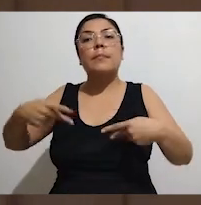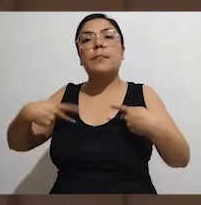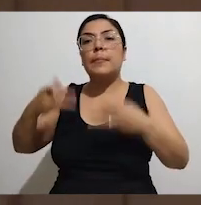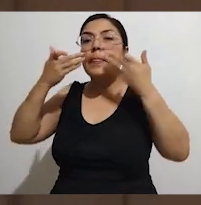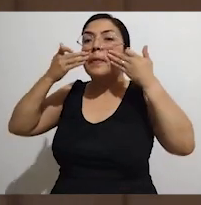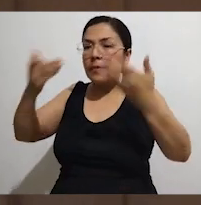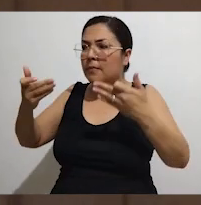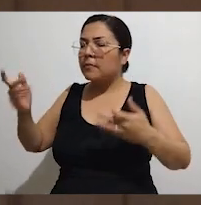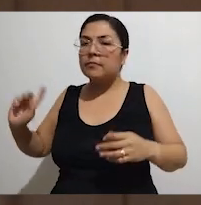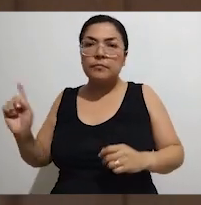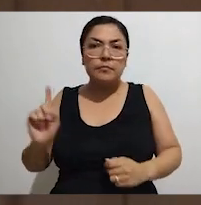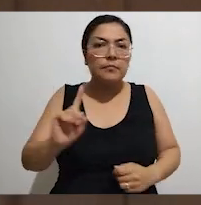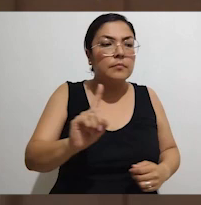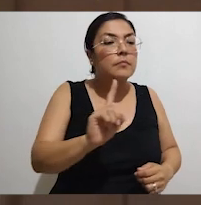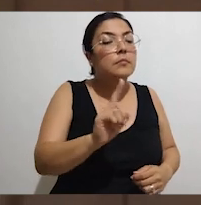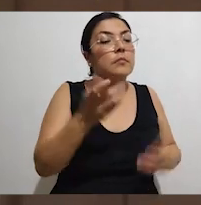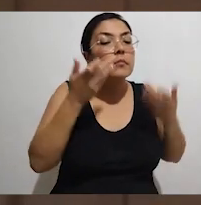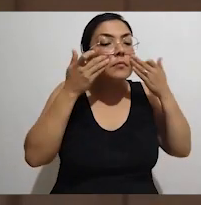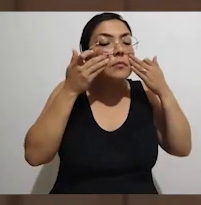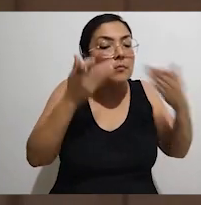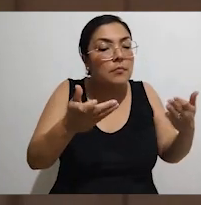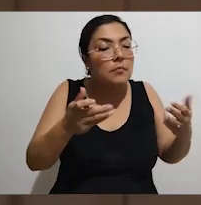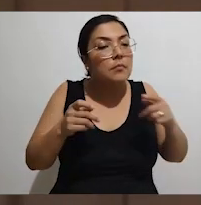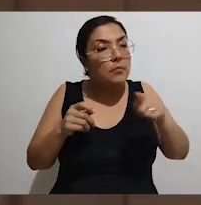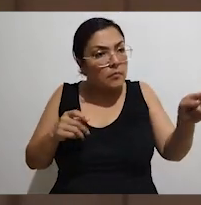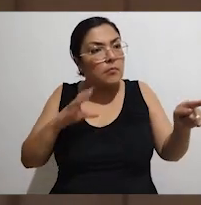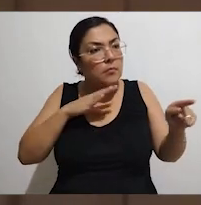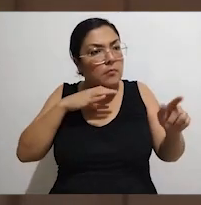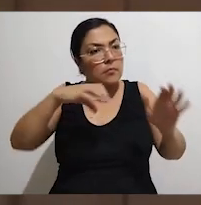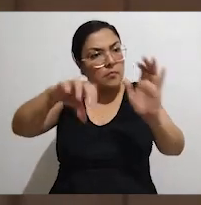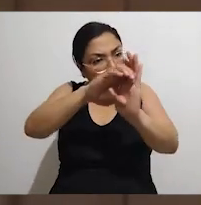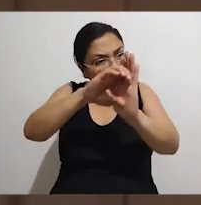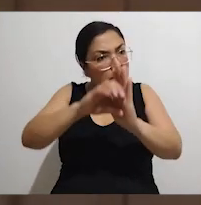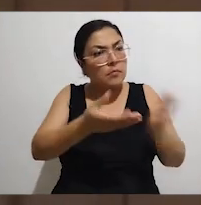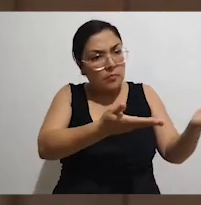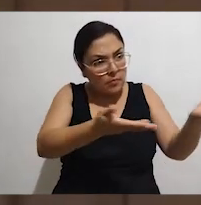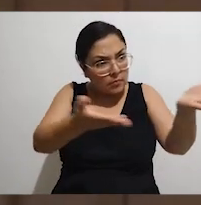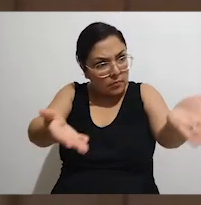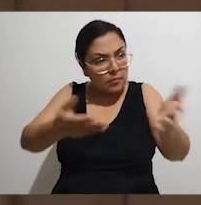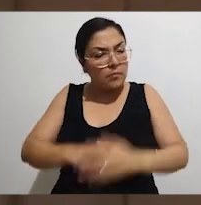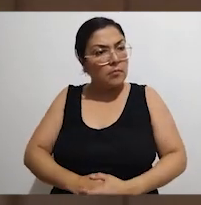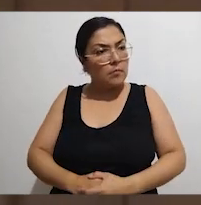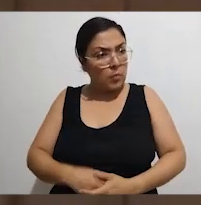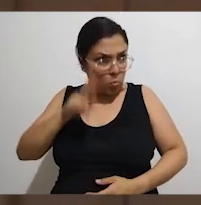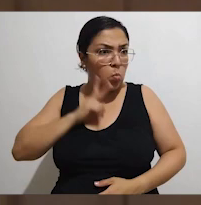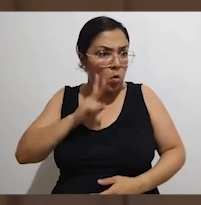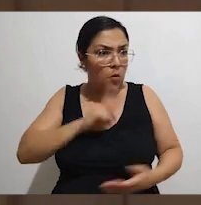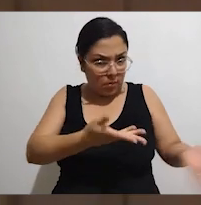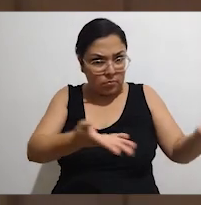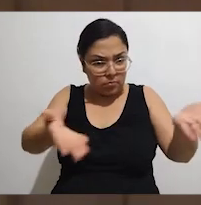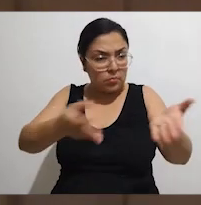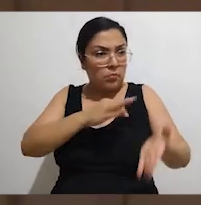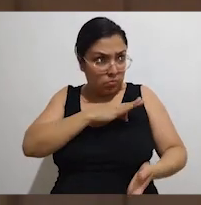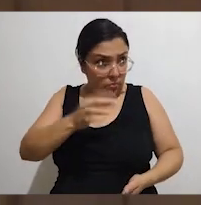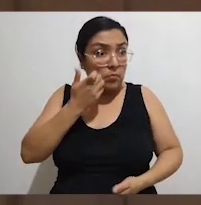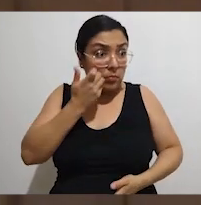cuando llenaban ellos su formulario, tenían ahí una casilla donde podían pedir participar en esta prueba piloto. Es